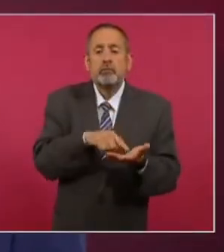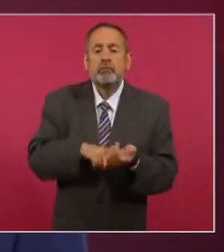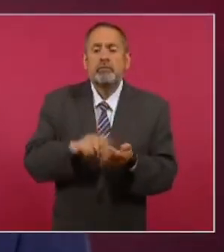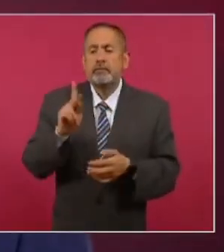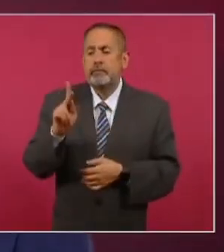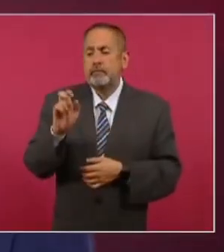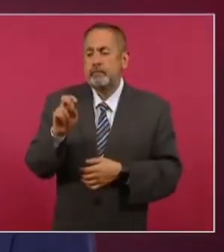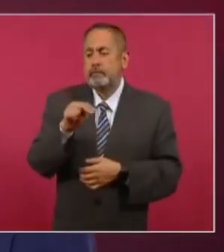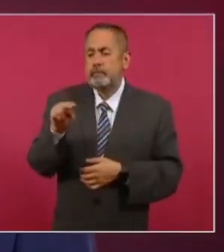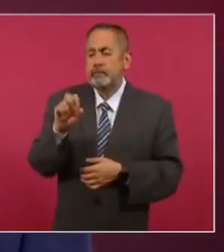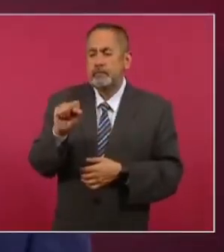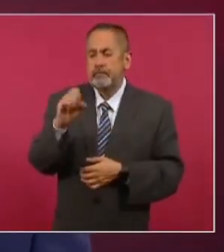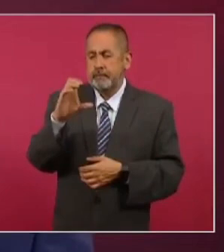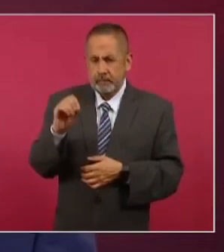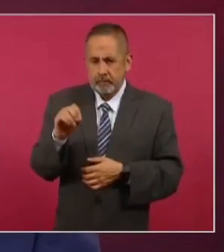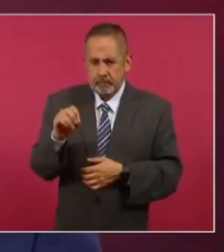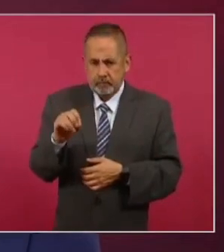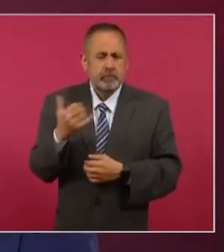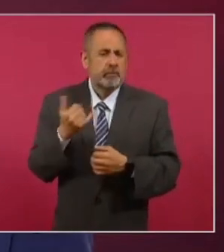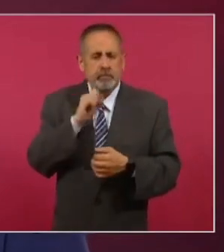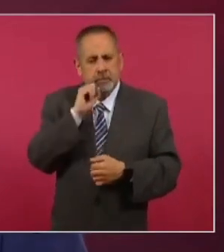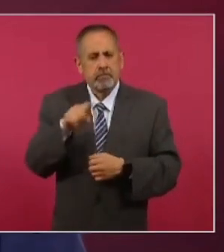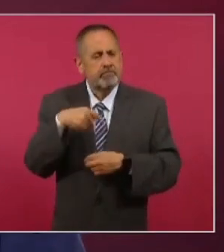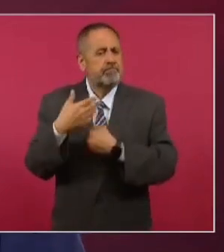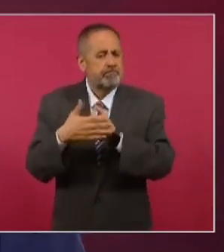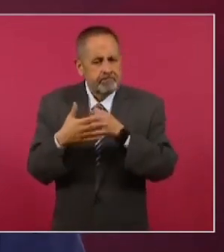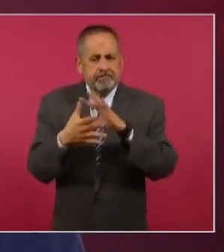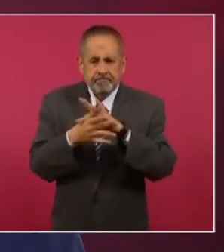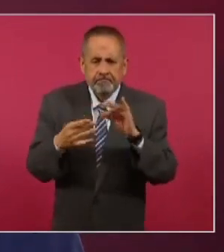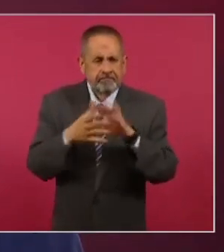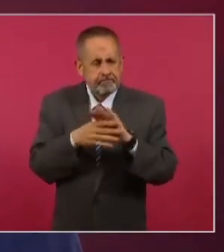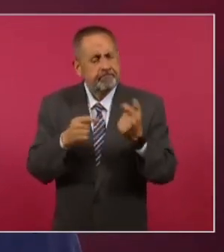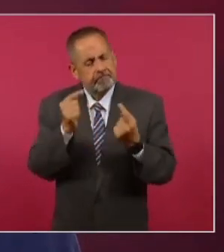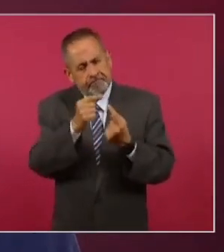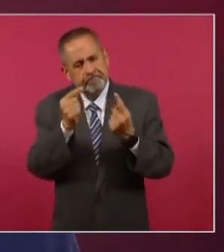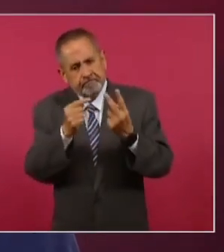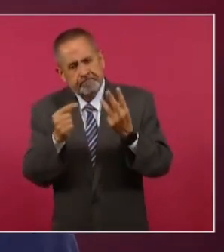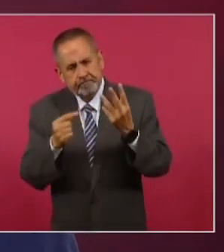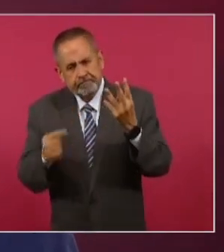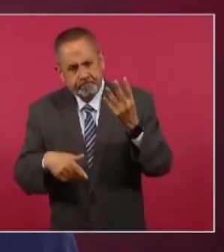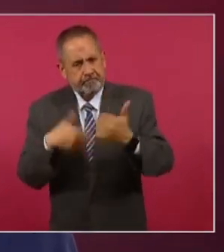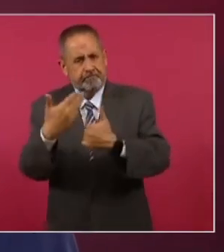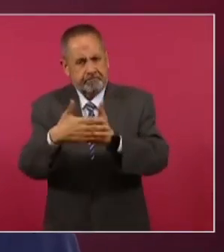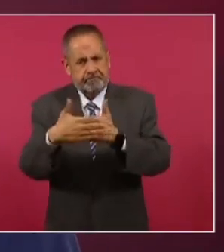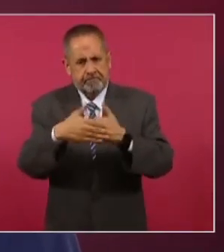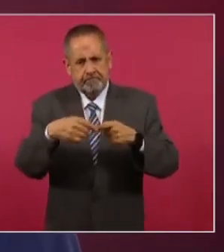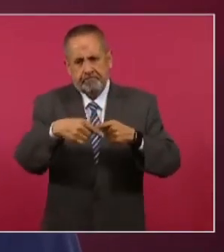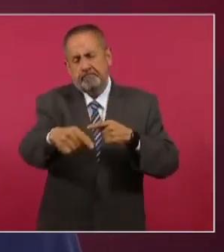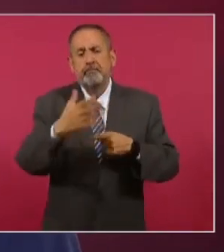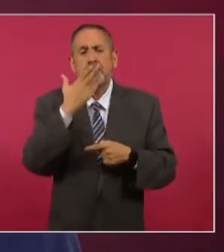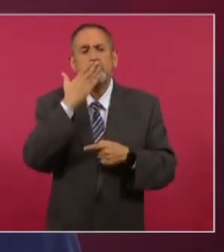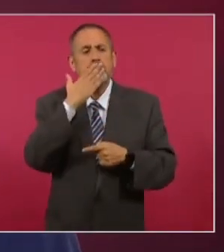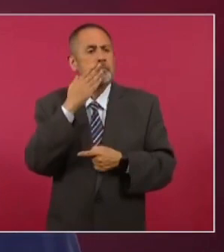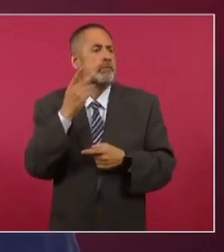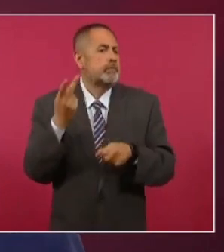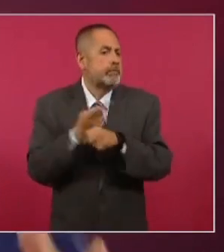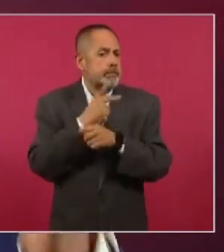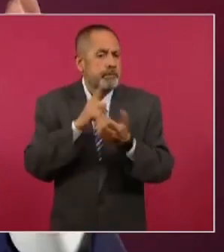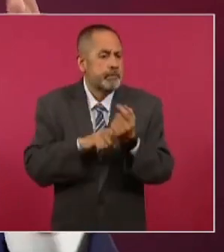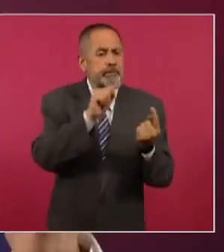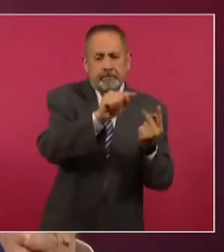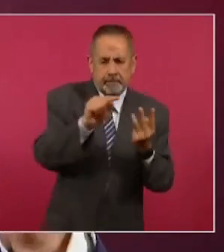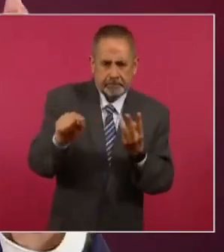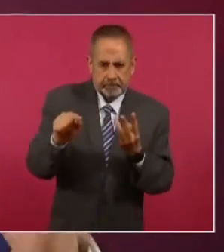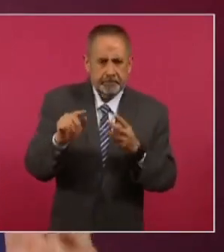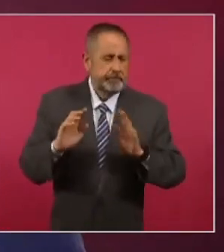sobre todos los planes que se tienen en el caso de Sonora y